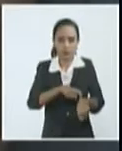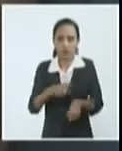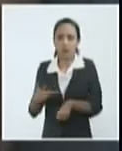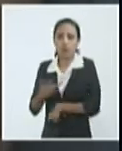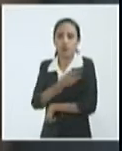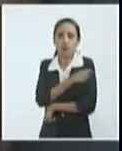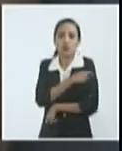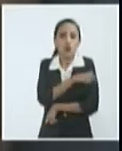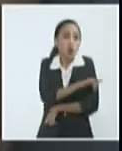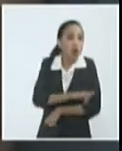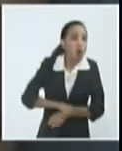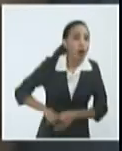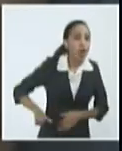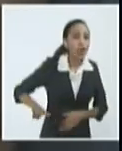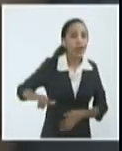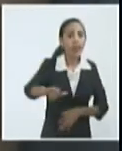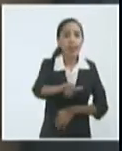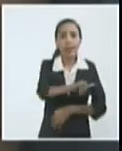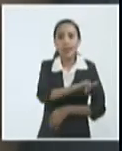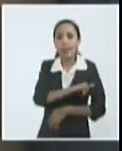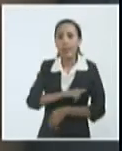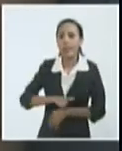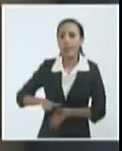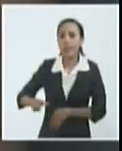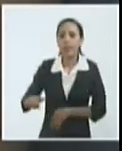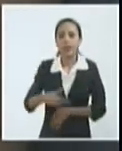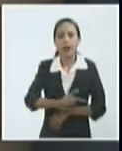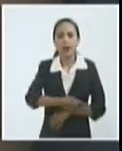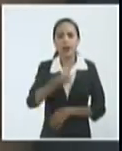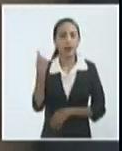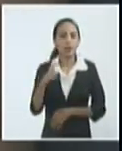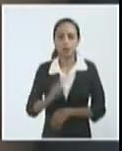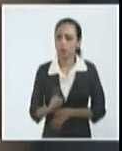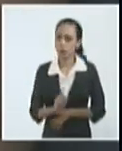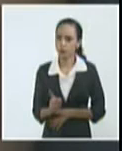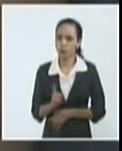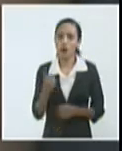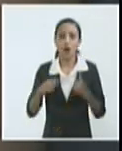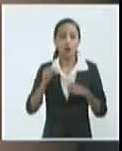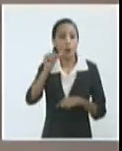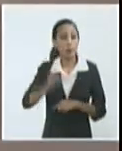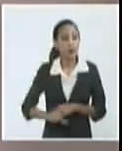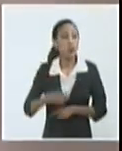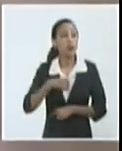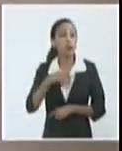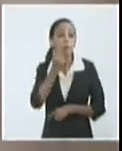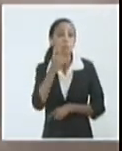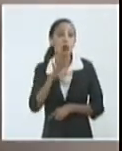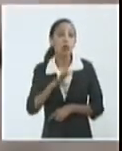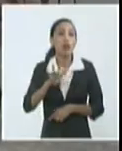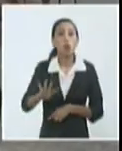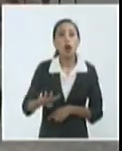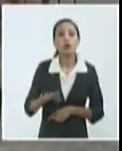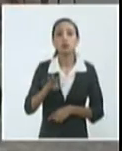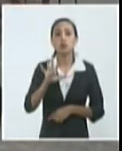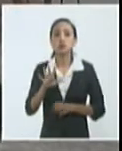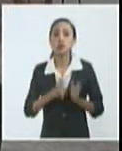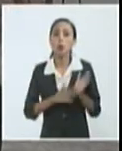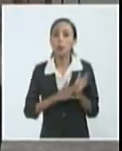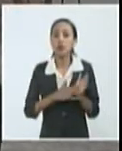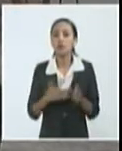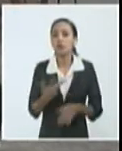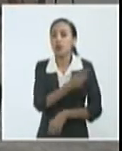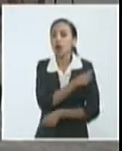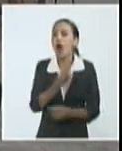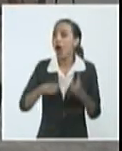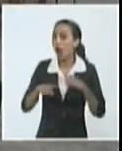para toda la población de golpe. Por lo tanto, hay personas que ya llevan más de 4 o 5 meses vacunados, tal vez algunos lleguen a 6